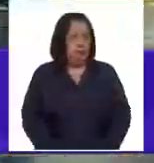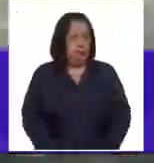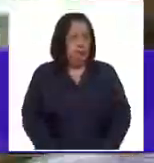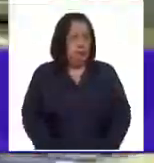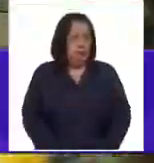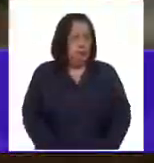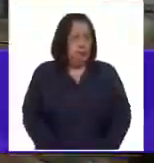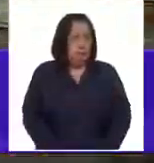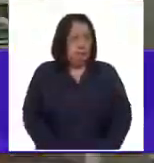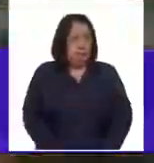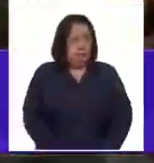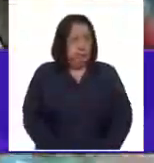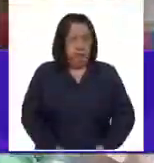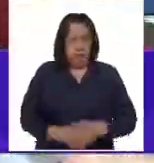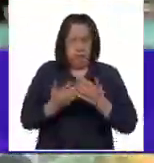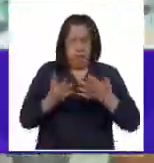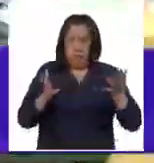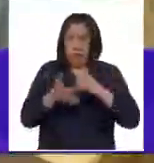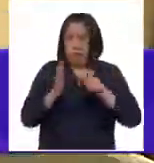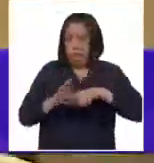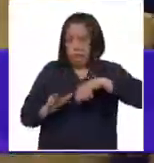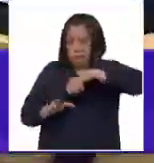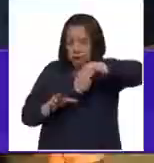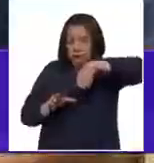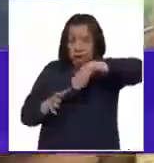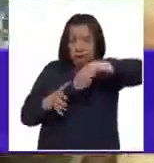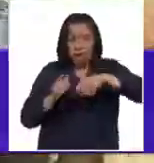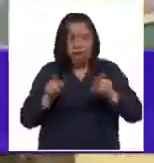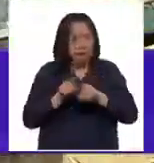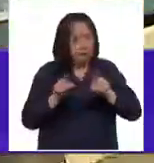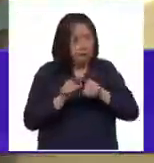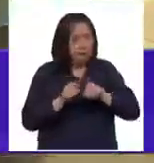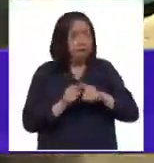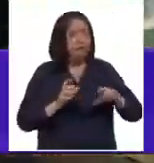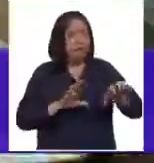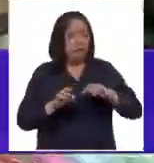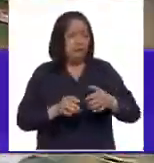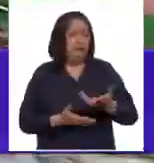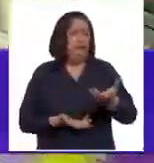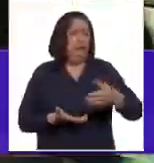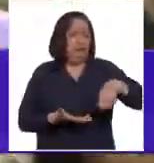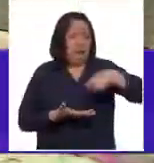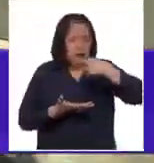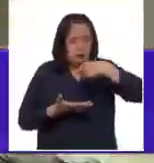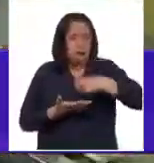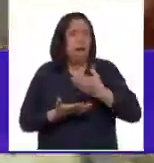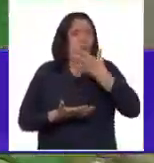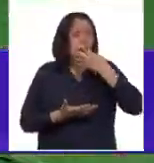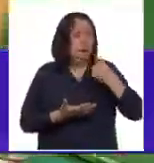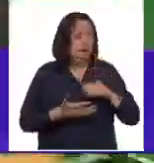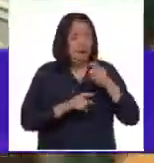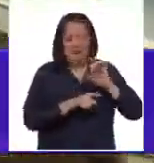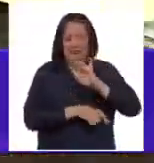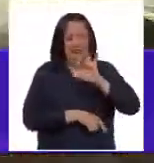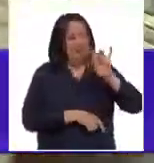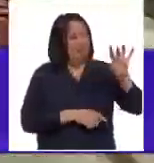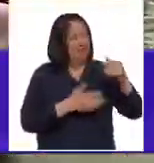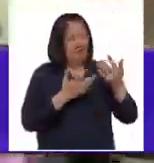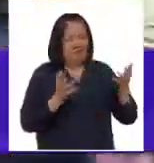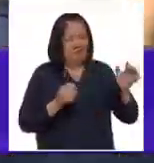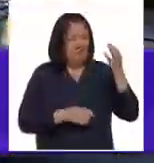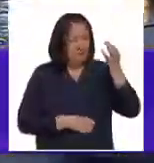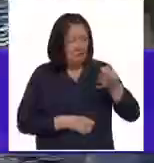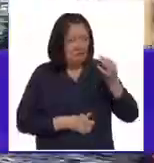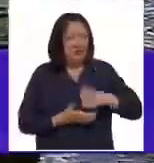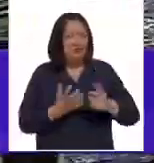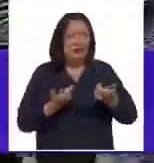algunos elementos de cocina también para la preparación de la cena navideña por este lado, ¿no? Hay de todo en realidad. Correcto. En